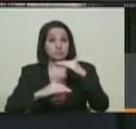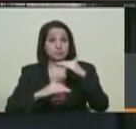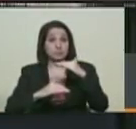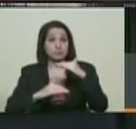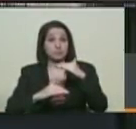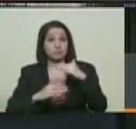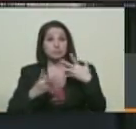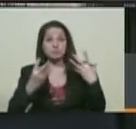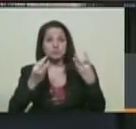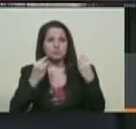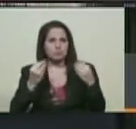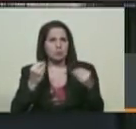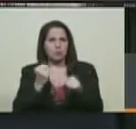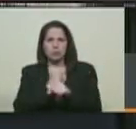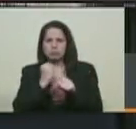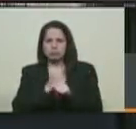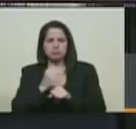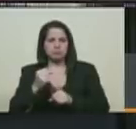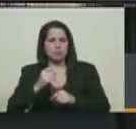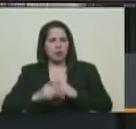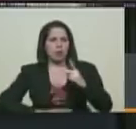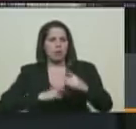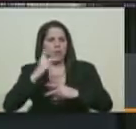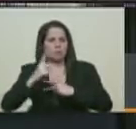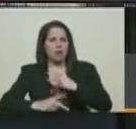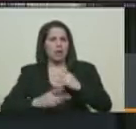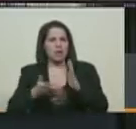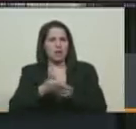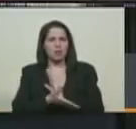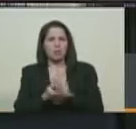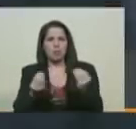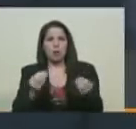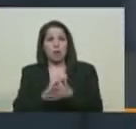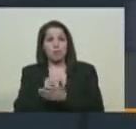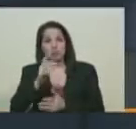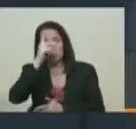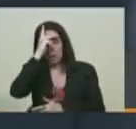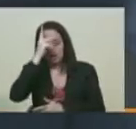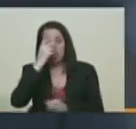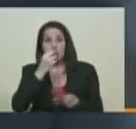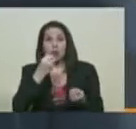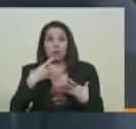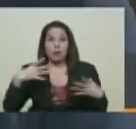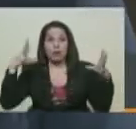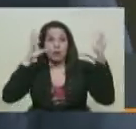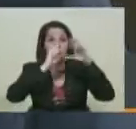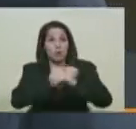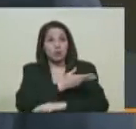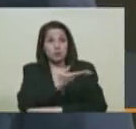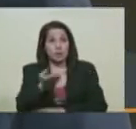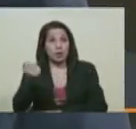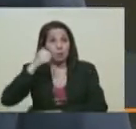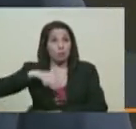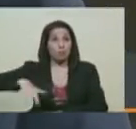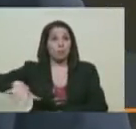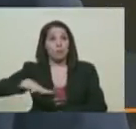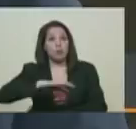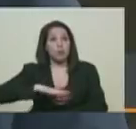van todos estos planes de la criptomoneda, compañero Tarek? Buenas noches, presidente. Saludos a usted y a todo el pueblo de Venezuela, en